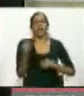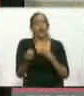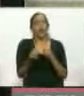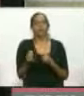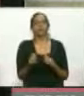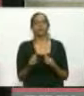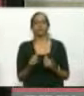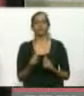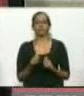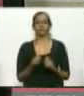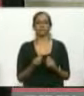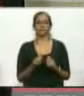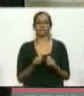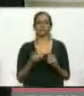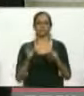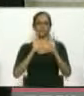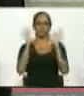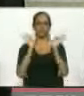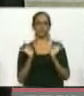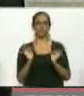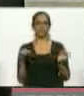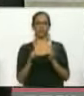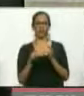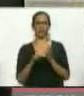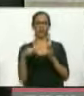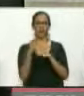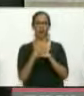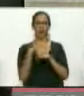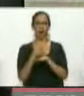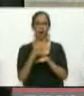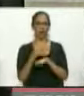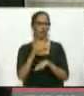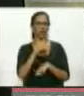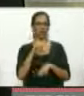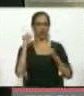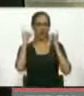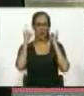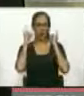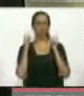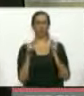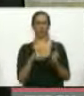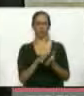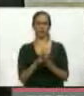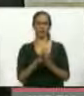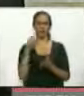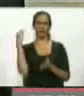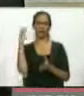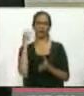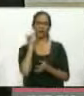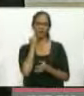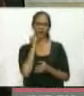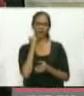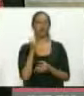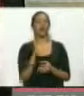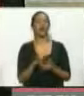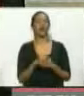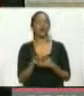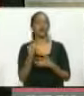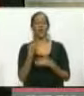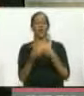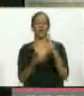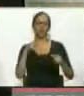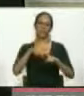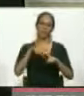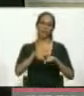especie de de mecanismo en donde el gobierno no escucha que por lo que pasó del caracas o el gobierno no escuche el único que hace es